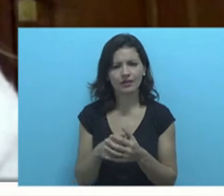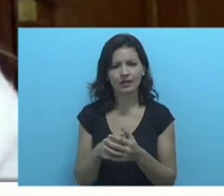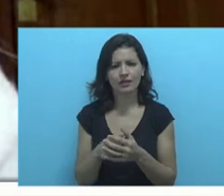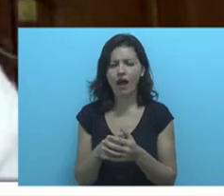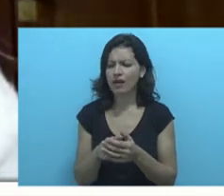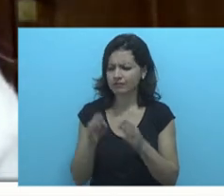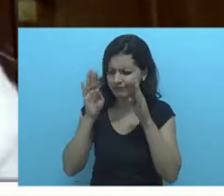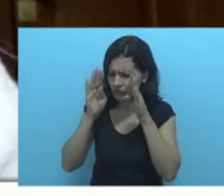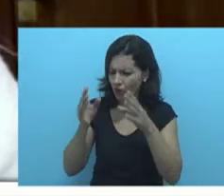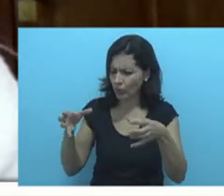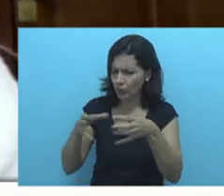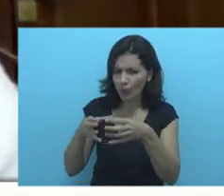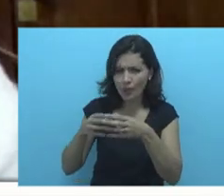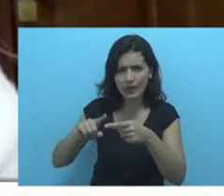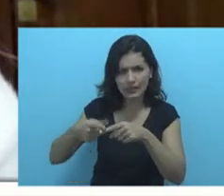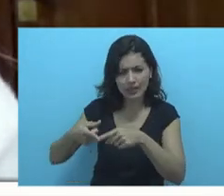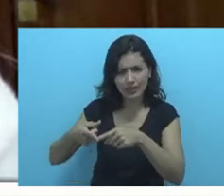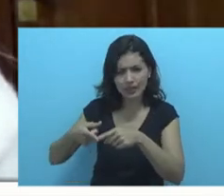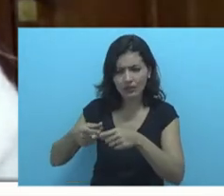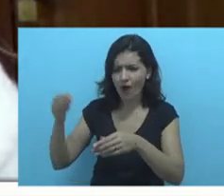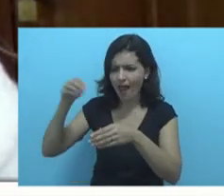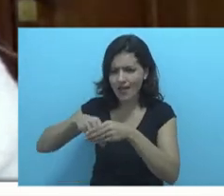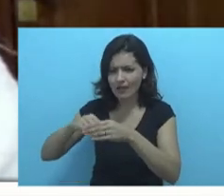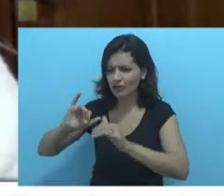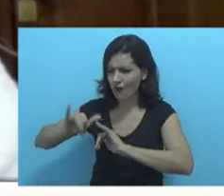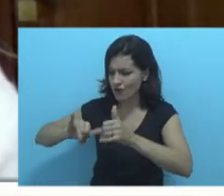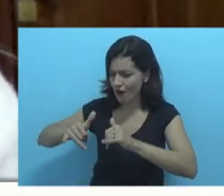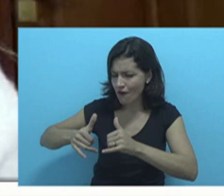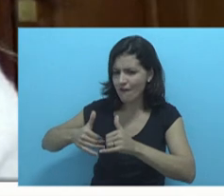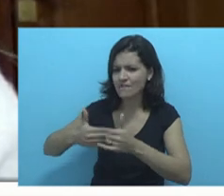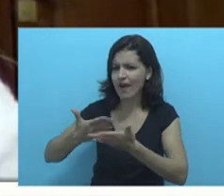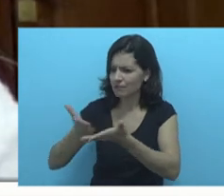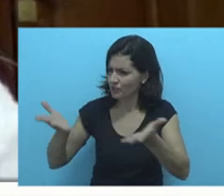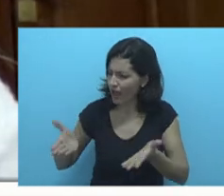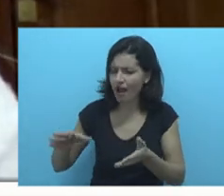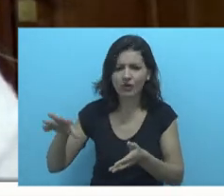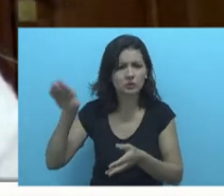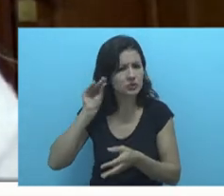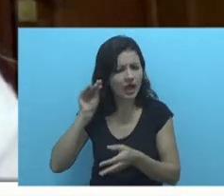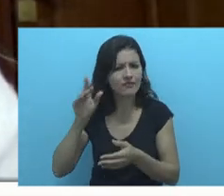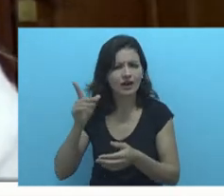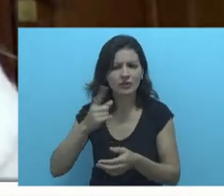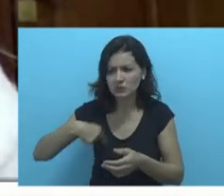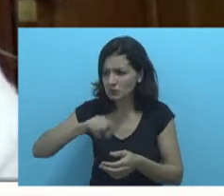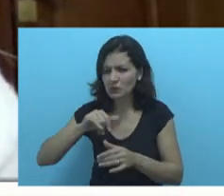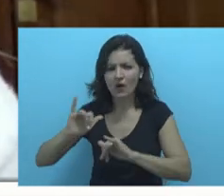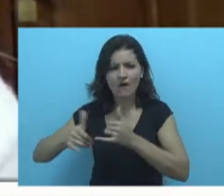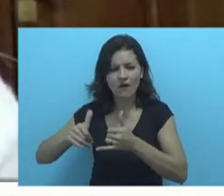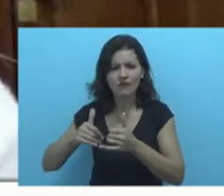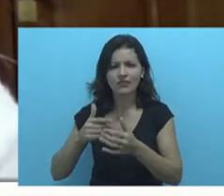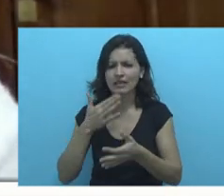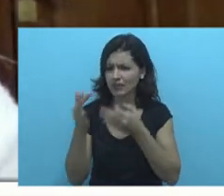partido, que les dio un lugar, que les dio la posibilidad de tener voz, que siempre las escuchó, que en cada conversación